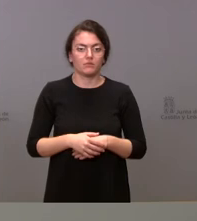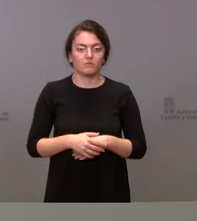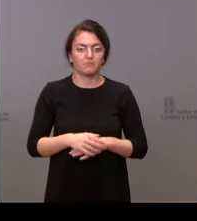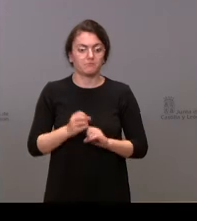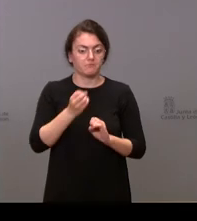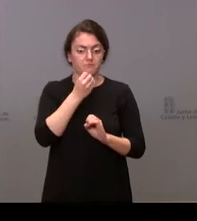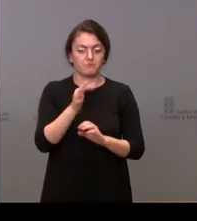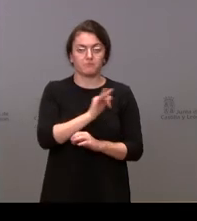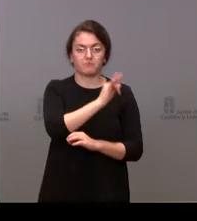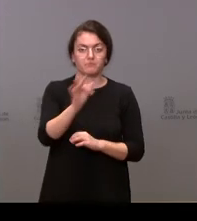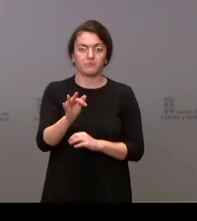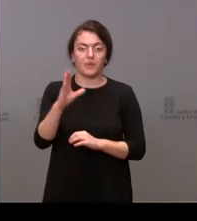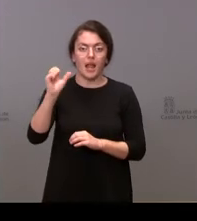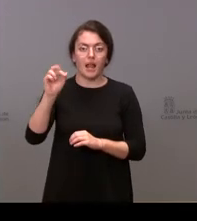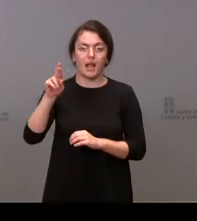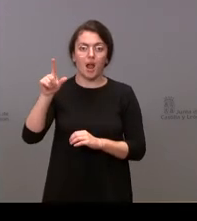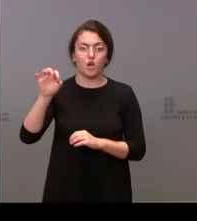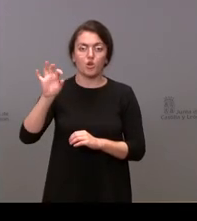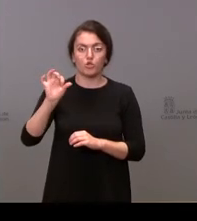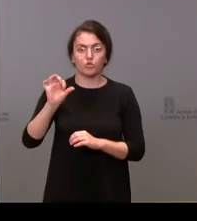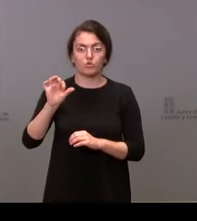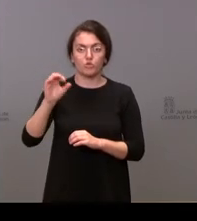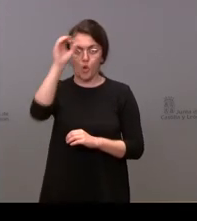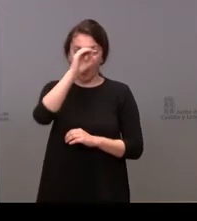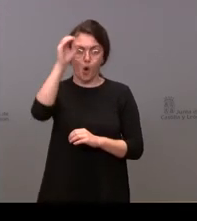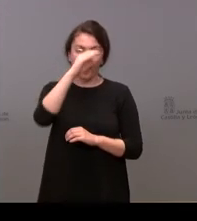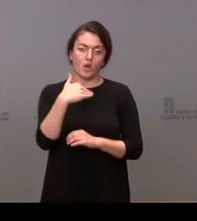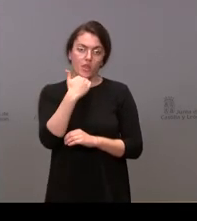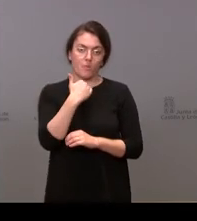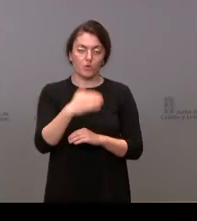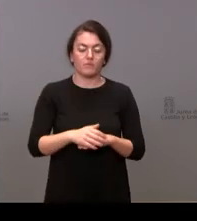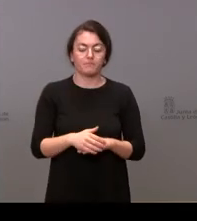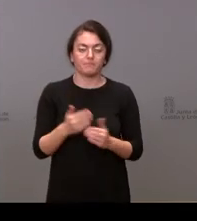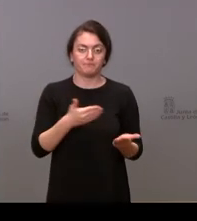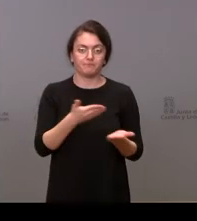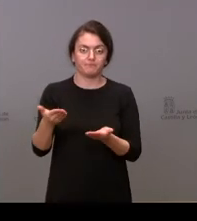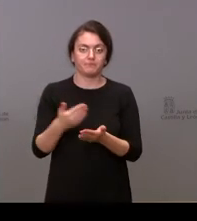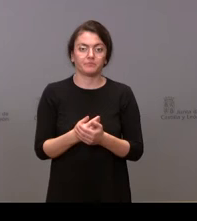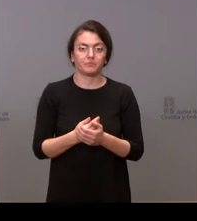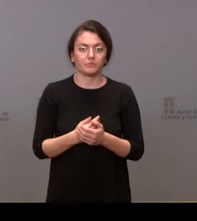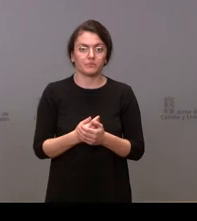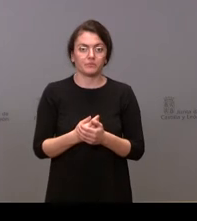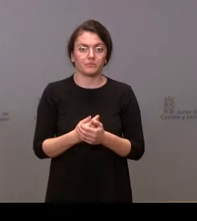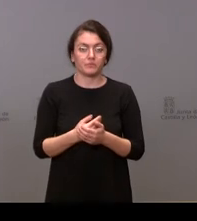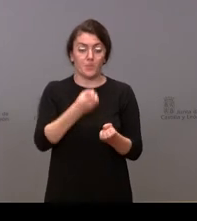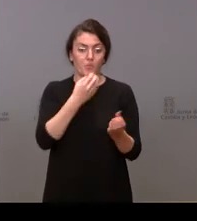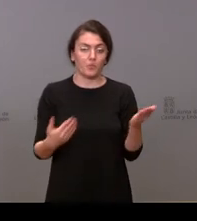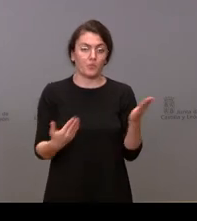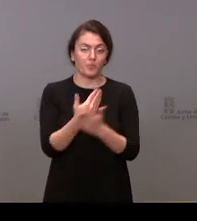Pues es el turno de Carlos Gil, de la Opinión de Zamora. Carlos, adelante. Hola, buenos